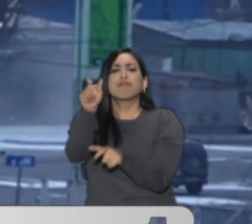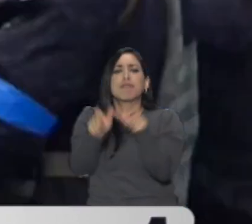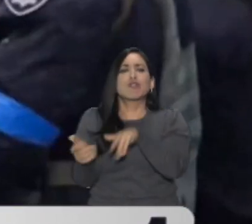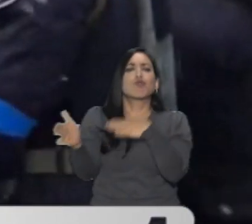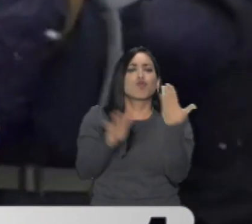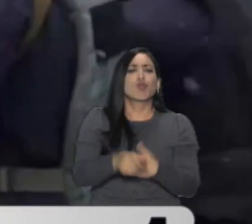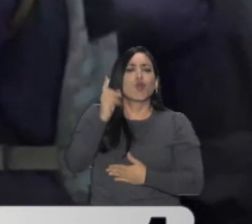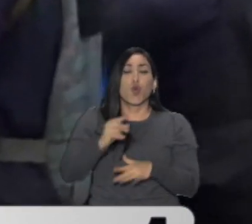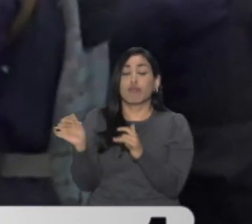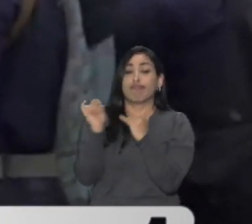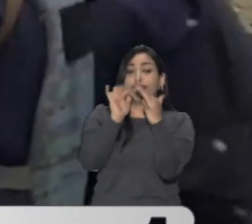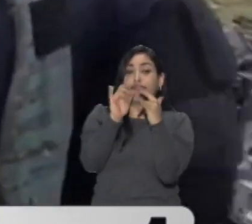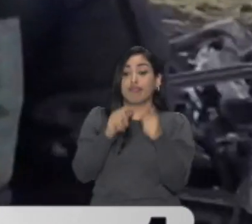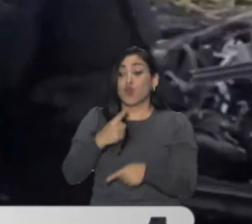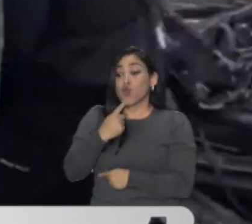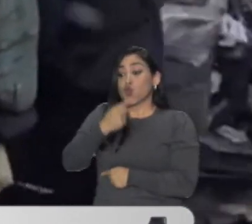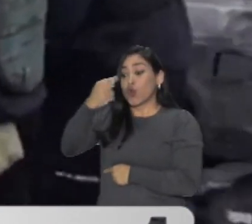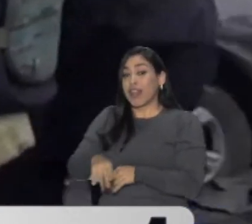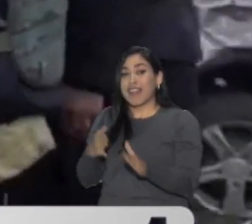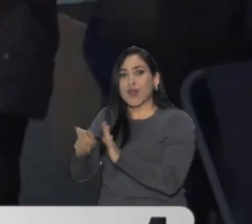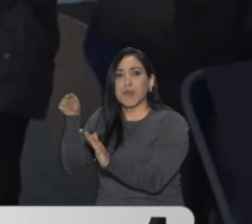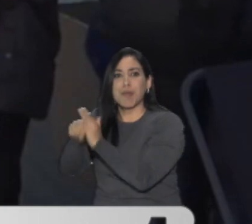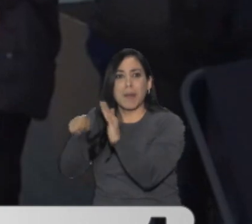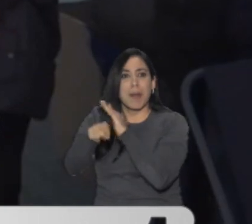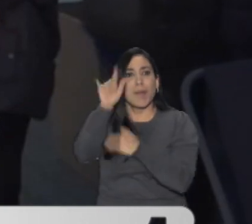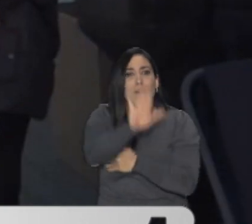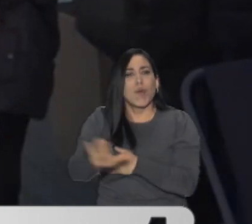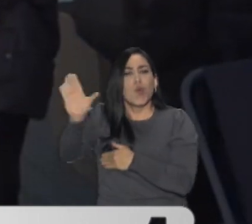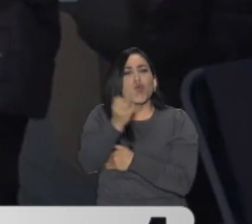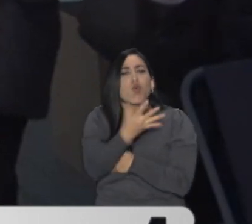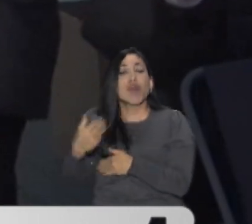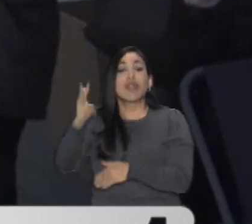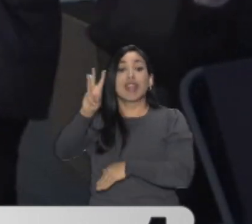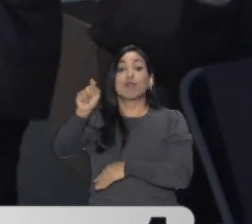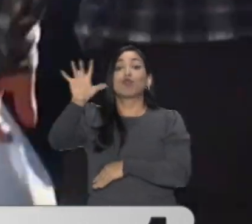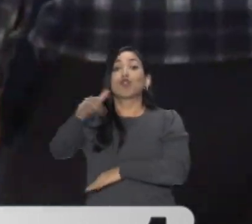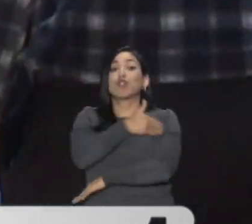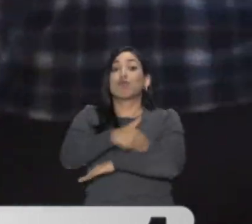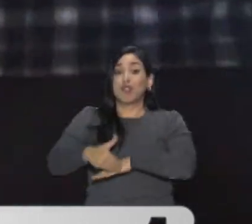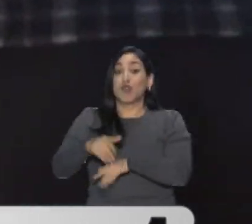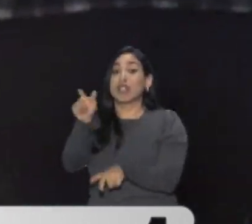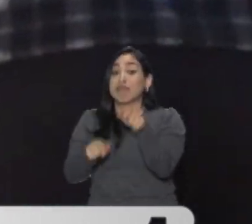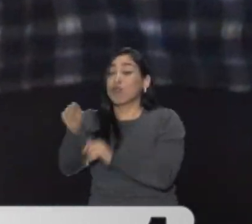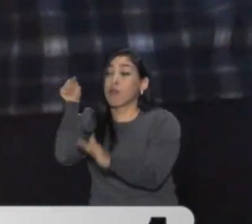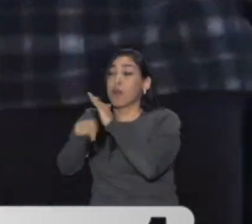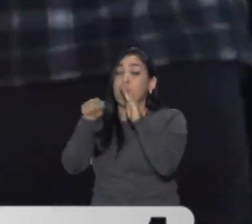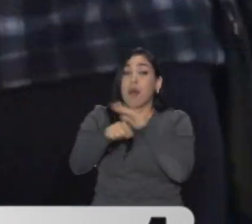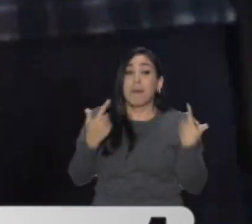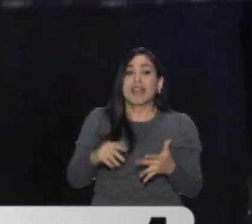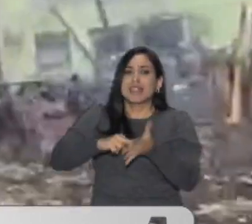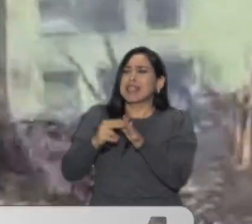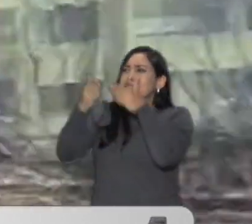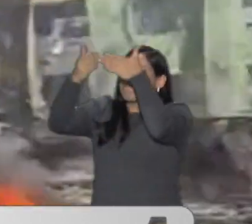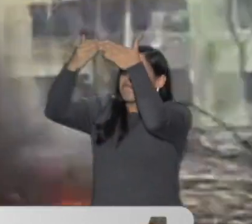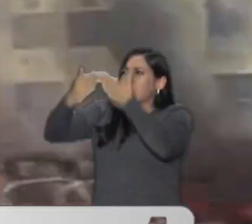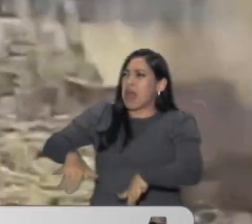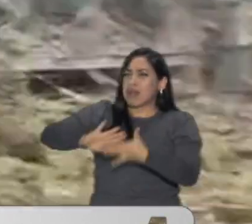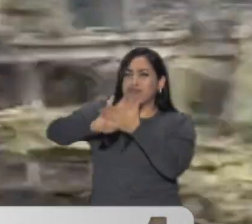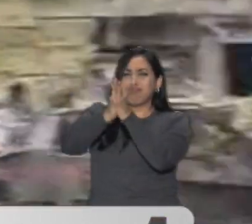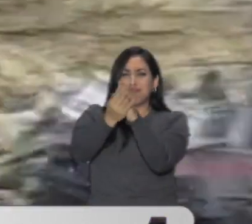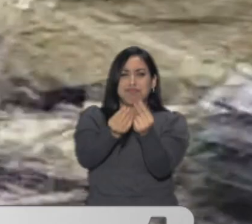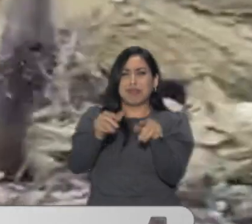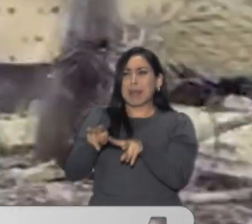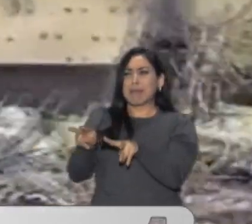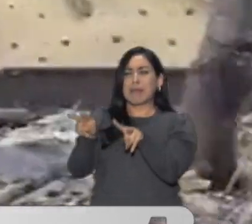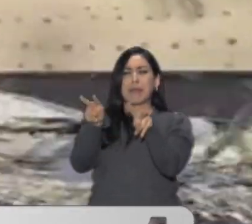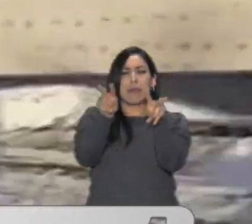civiles muertos. Los ucranianos que han huido del país superan ya los 3,5 millones y las huellas de la destrucción se hacen